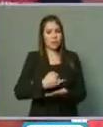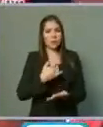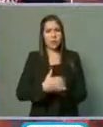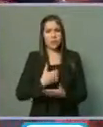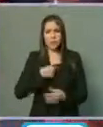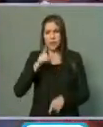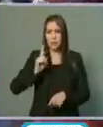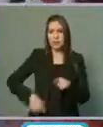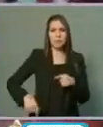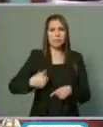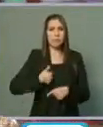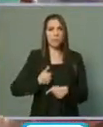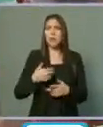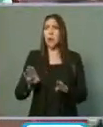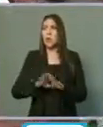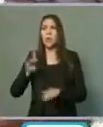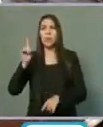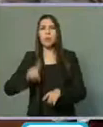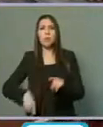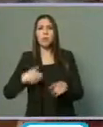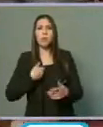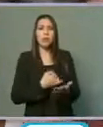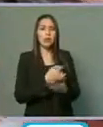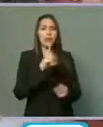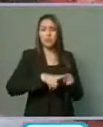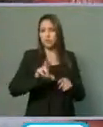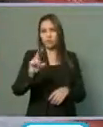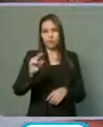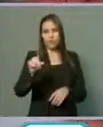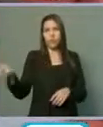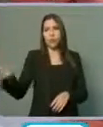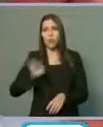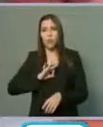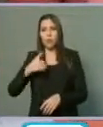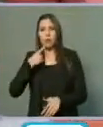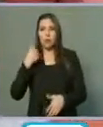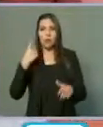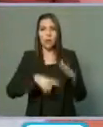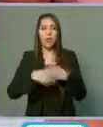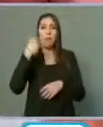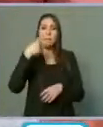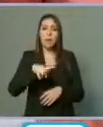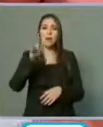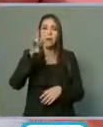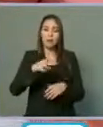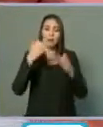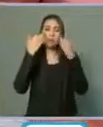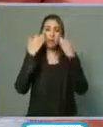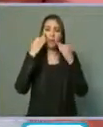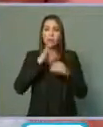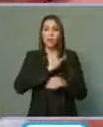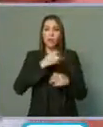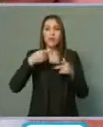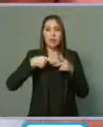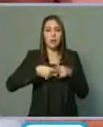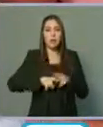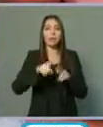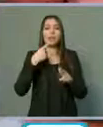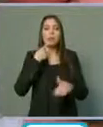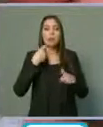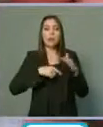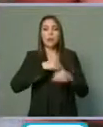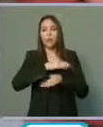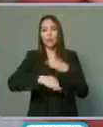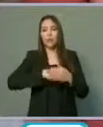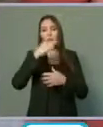decir, oye, están violando mis derechos, yo no soy incapaz. Claro, acreditándolo a partir de un procedimiento para poder ejercer libremente